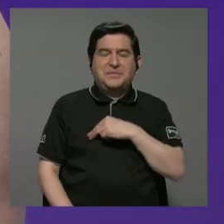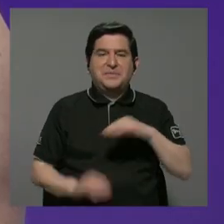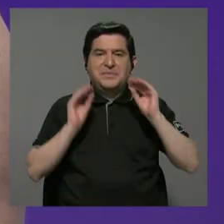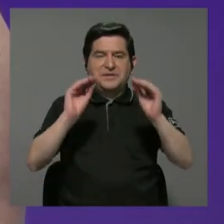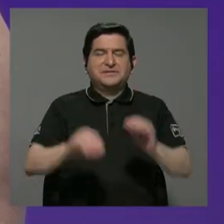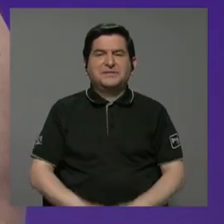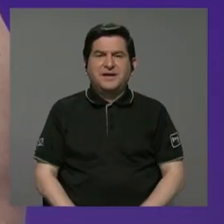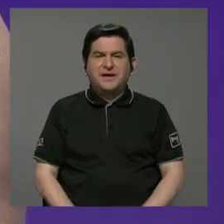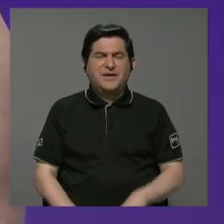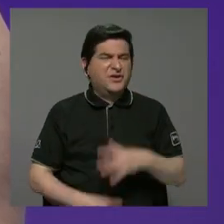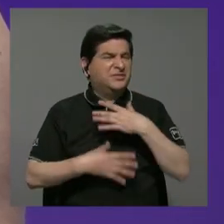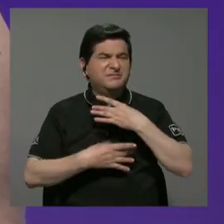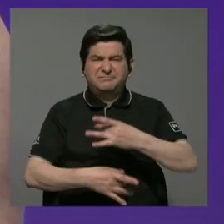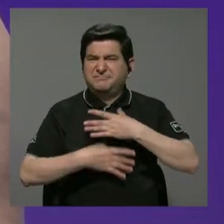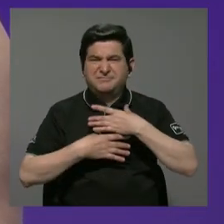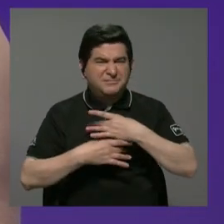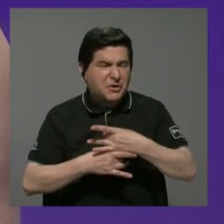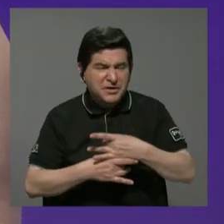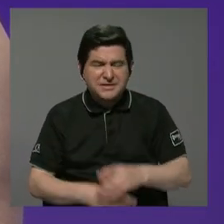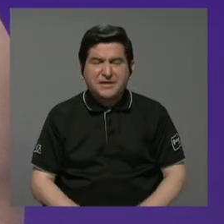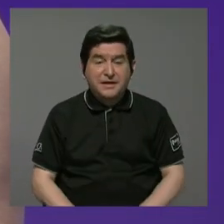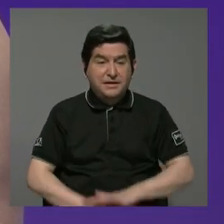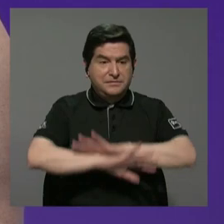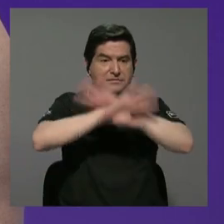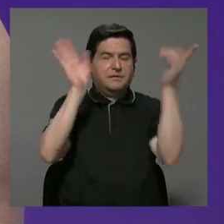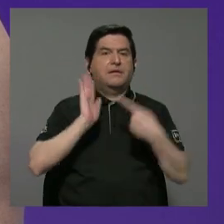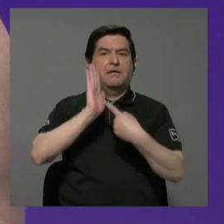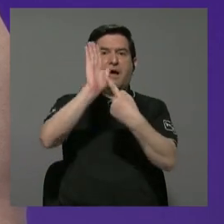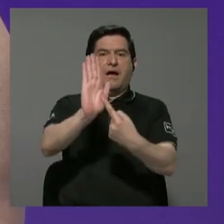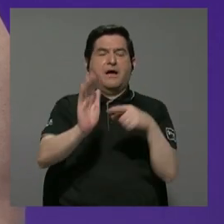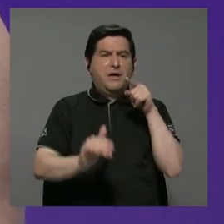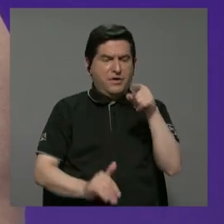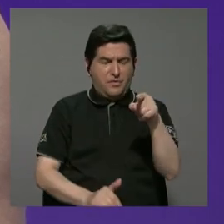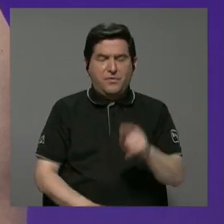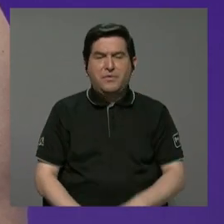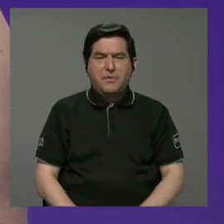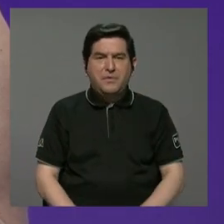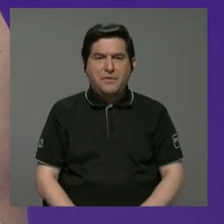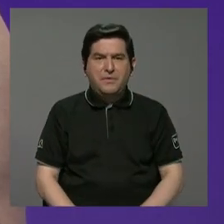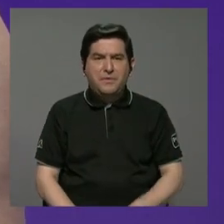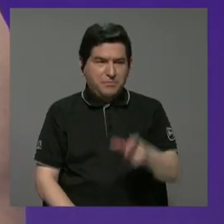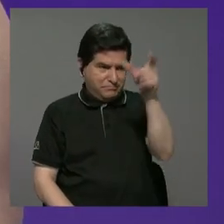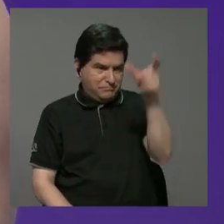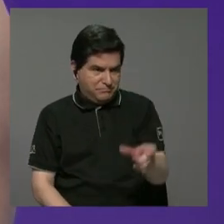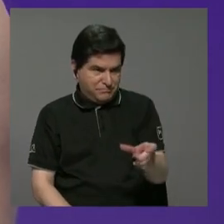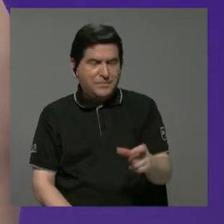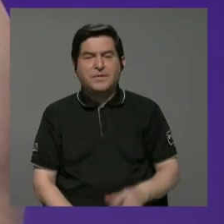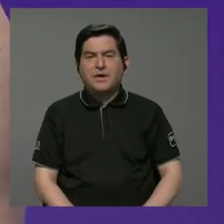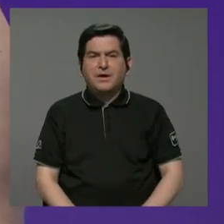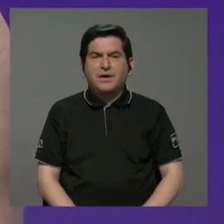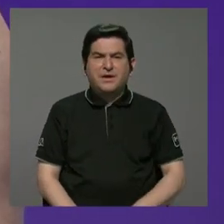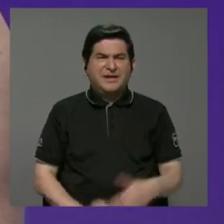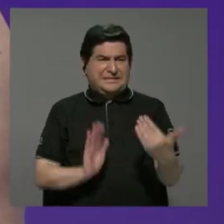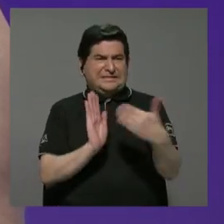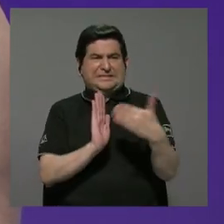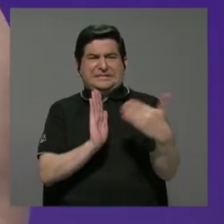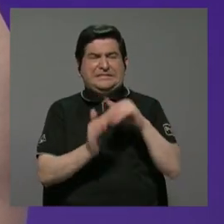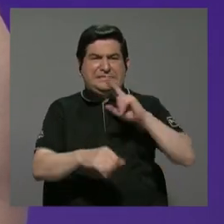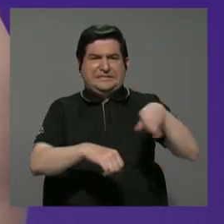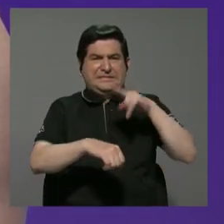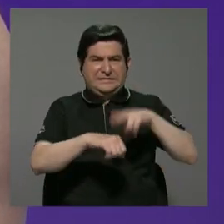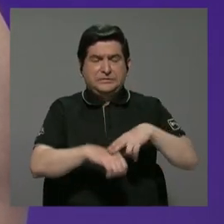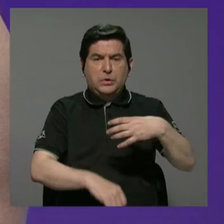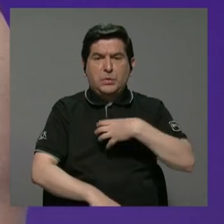desidia y el desinterés creo que ha sido más que evidente. Creo que ella como figura ha tenido un desgaste natural con